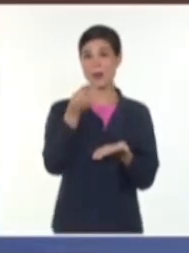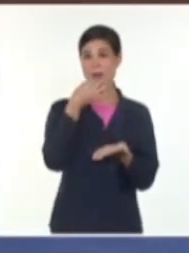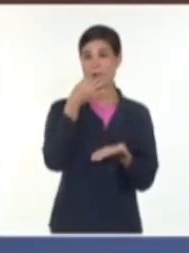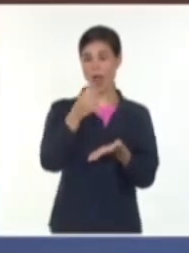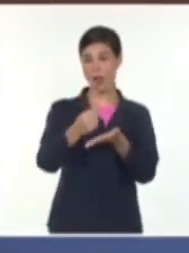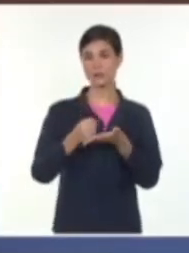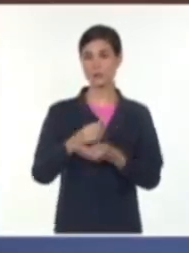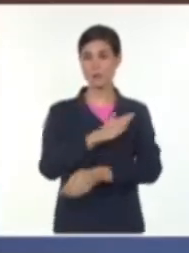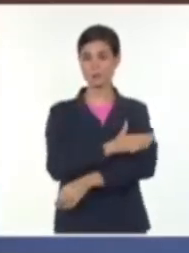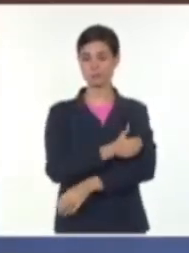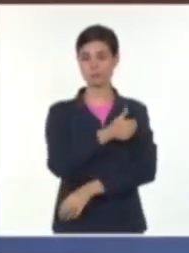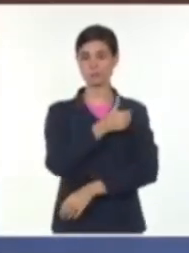fármaco continuamos con otras noticias